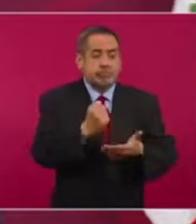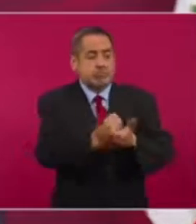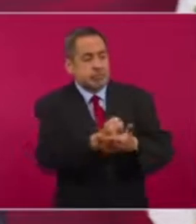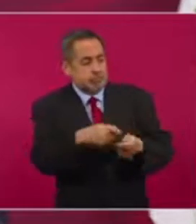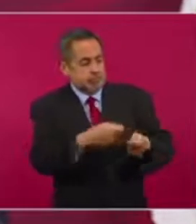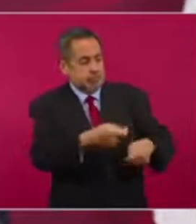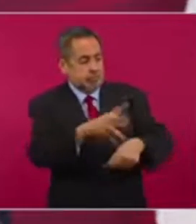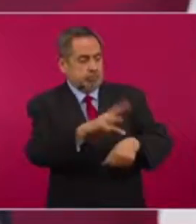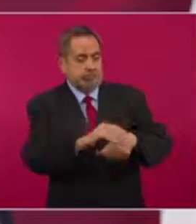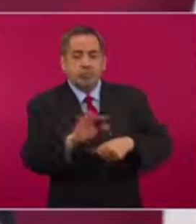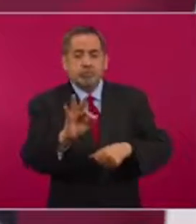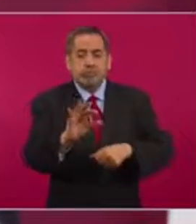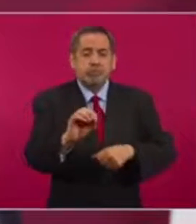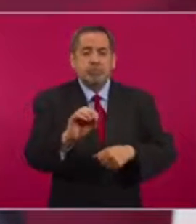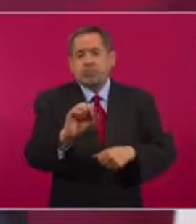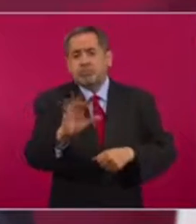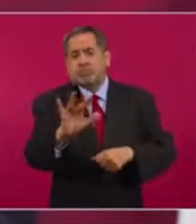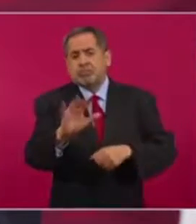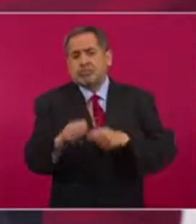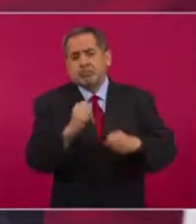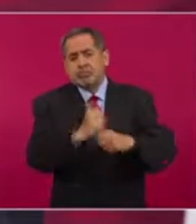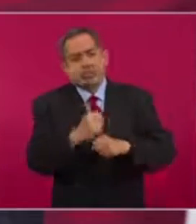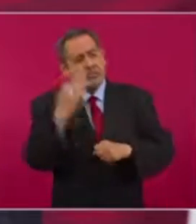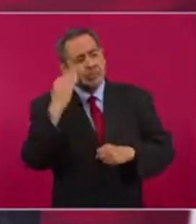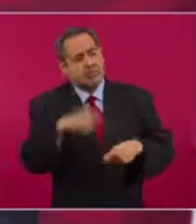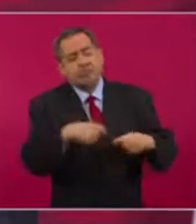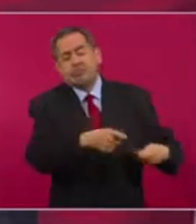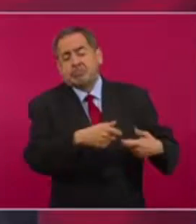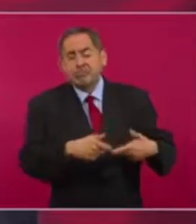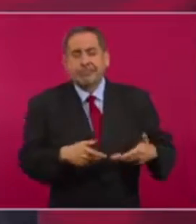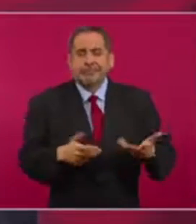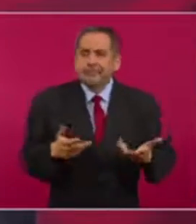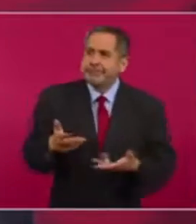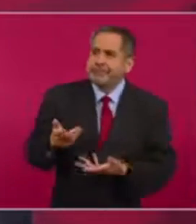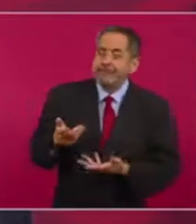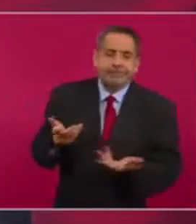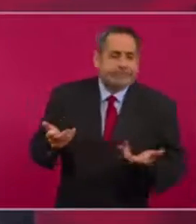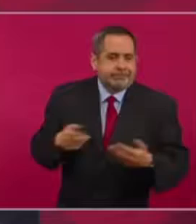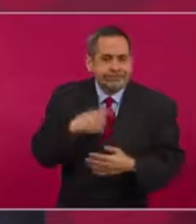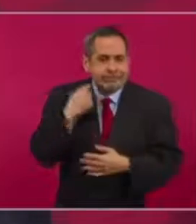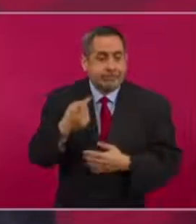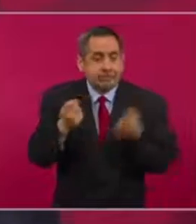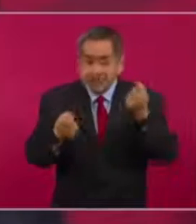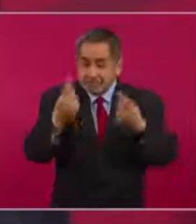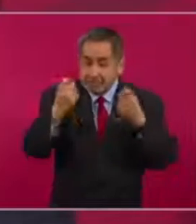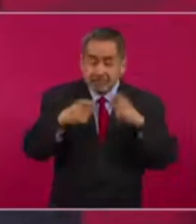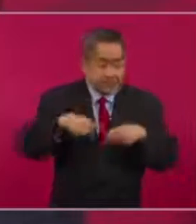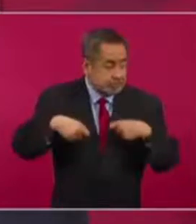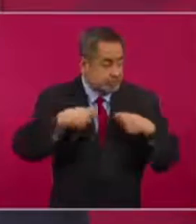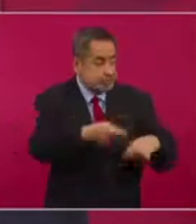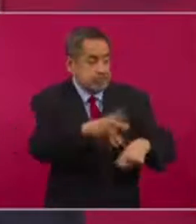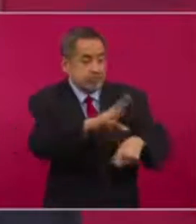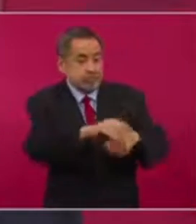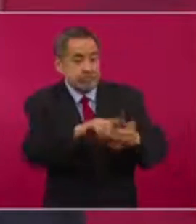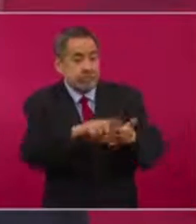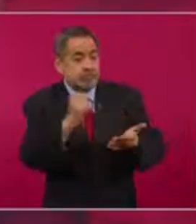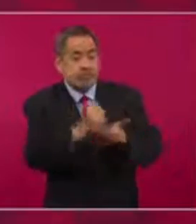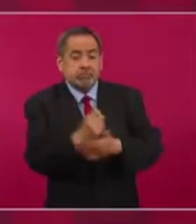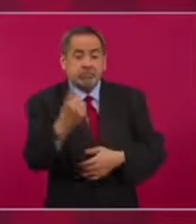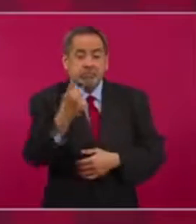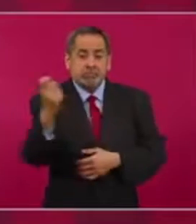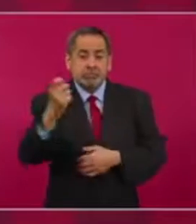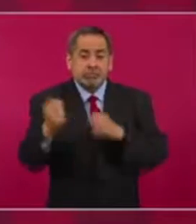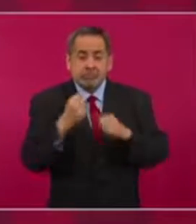años, en unos casos a 100 años, lo que vimos del puerto de